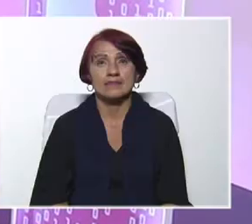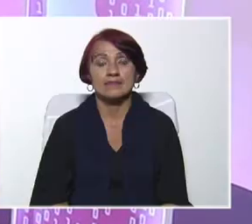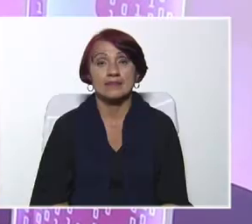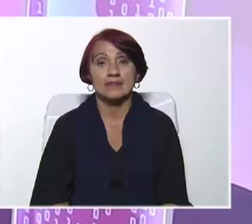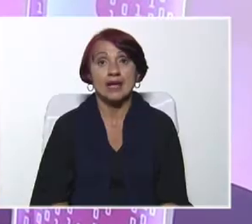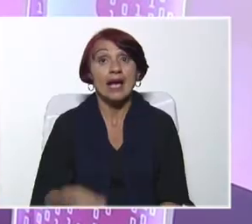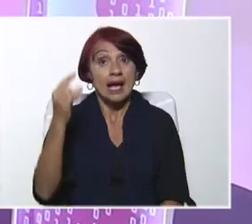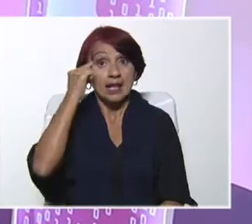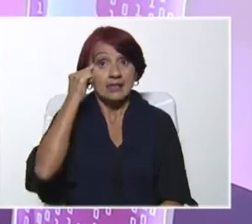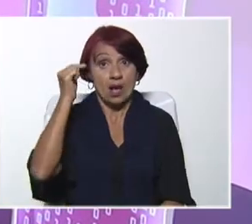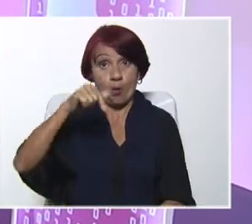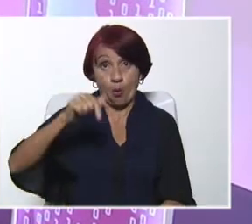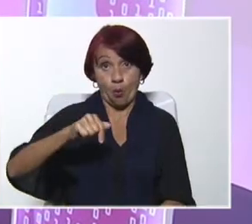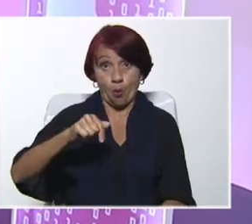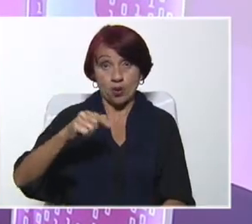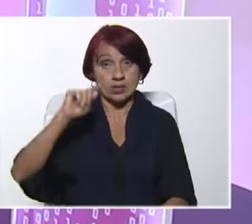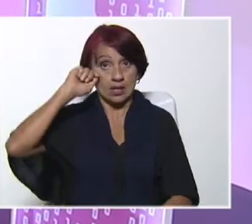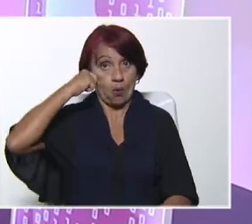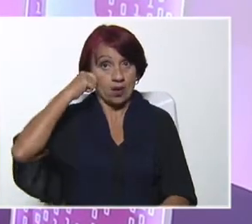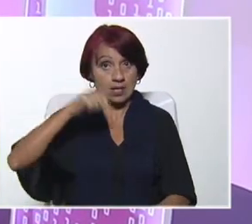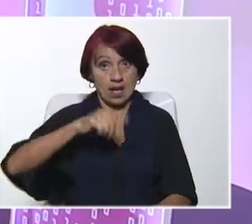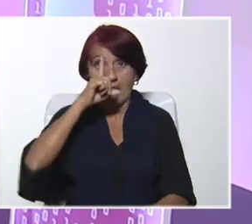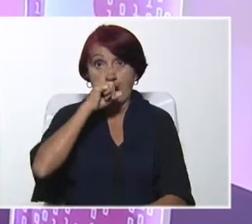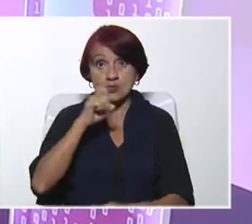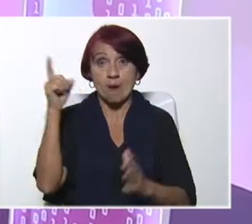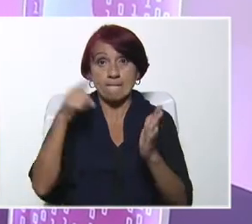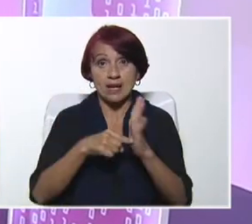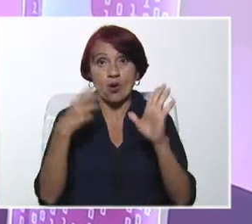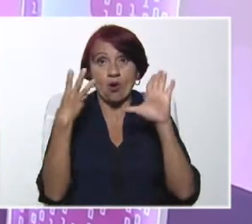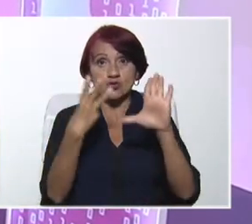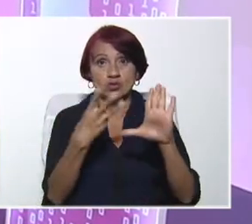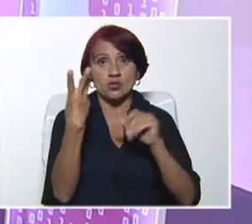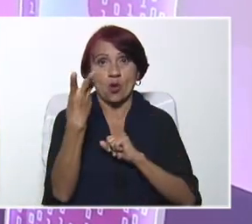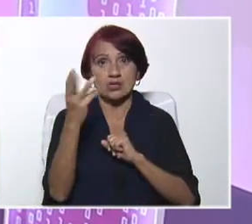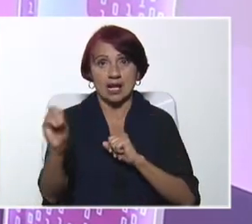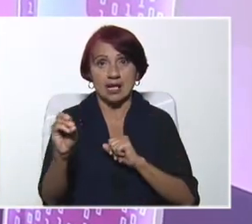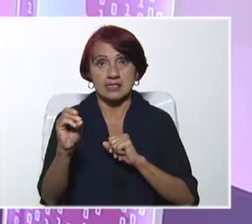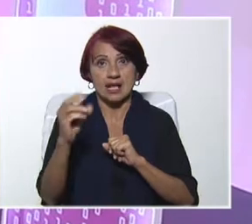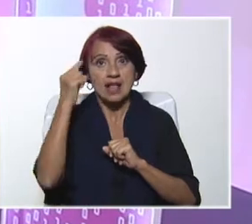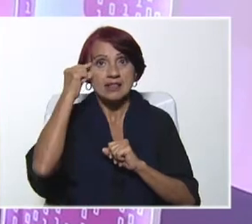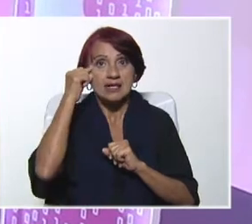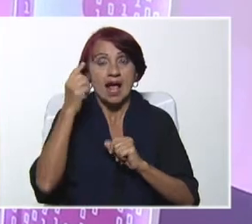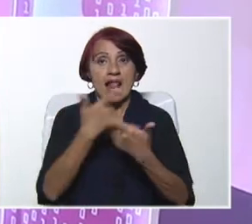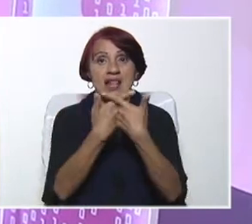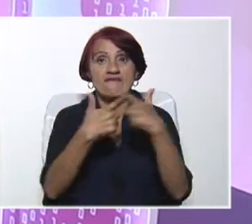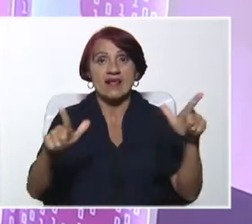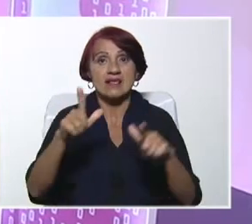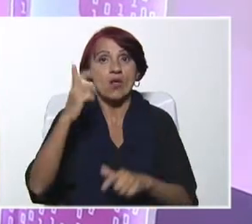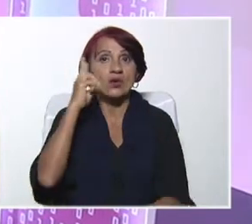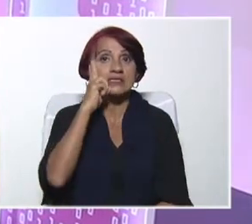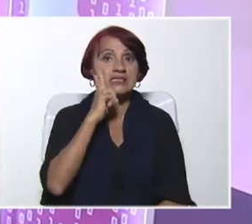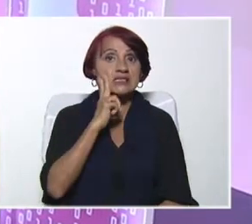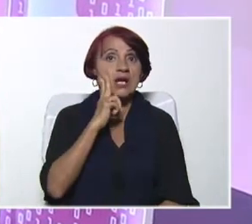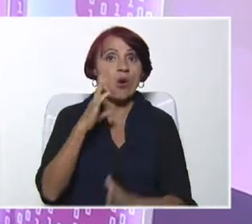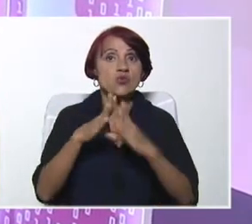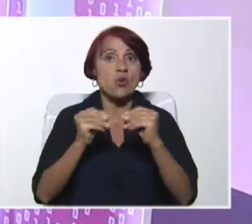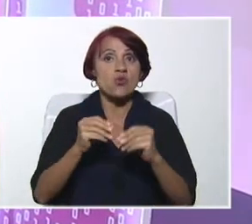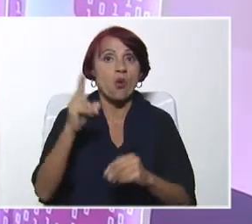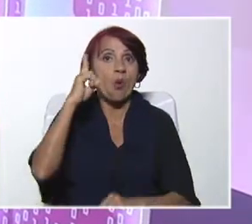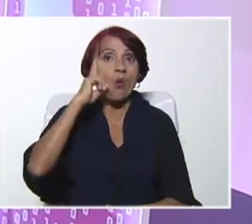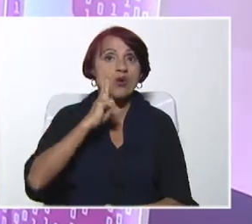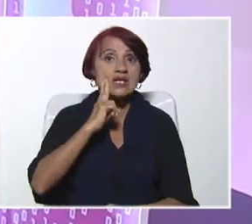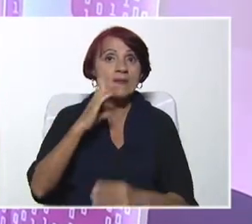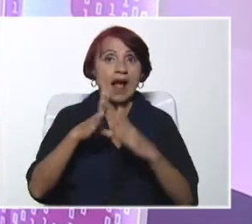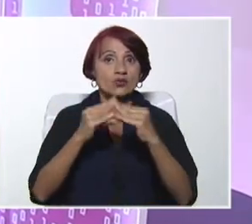Y en el día de hoy conmemoramos que en el año 1830 nuestro libertador Simón Bolívar emite un